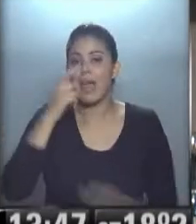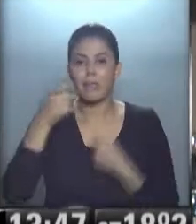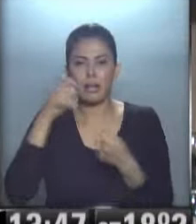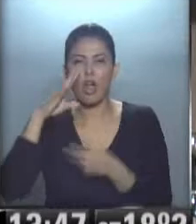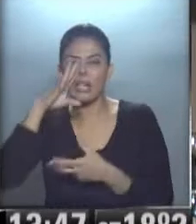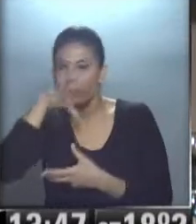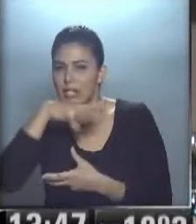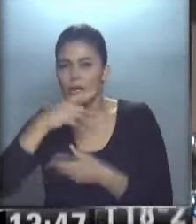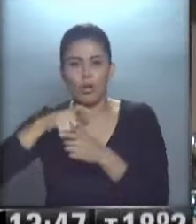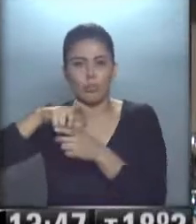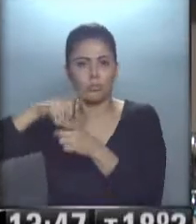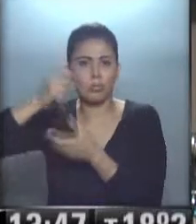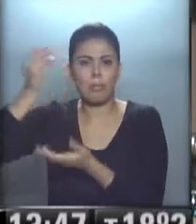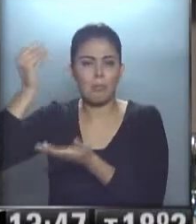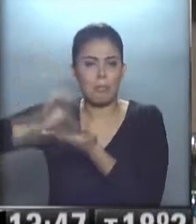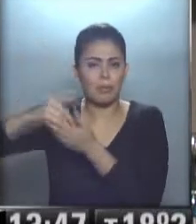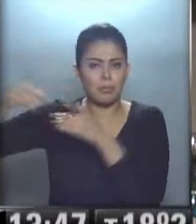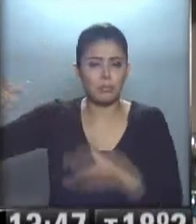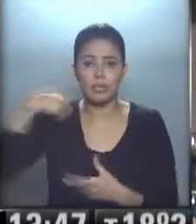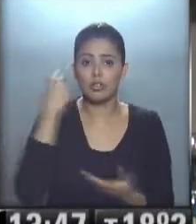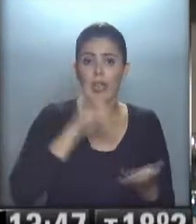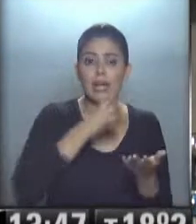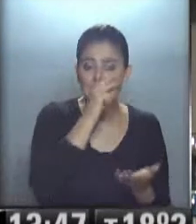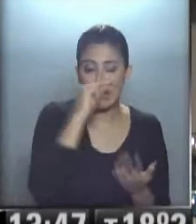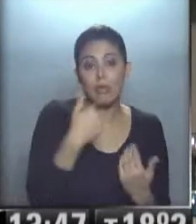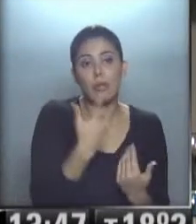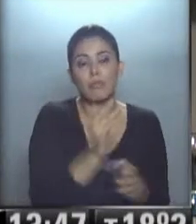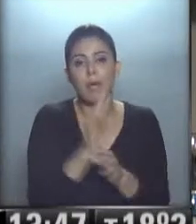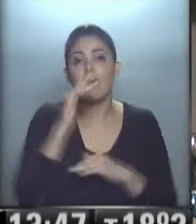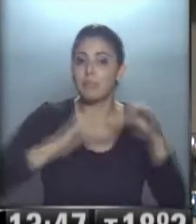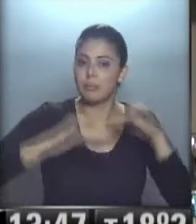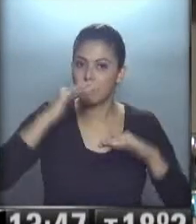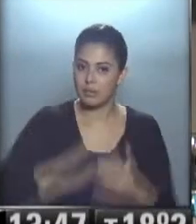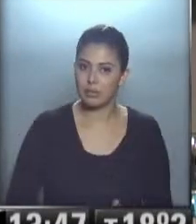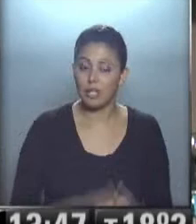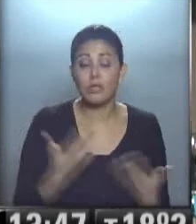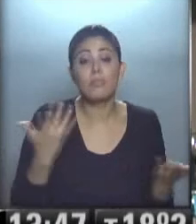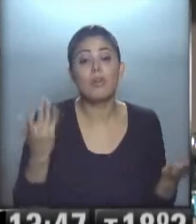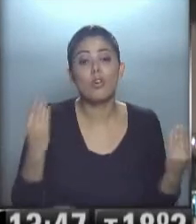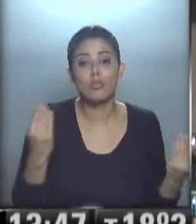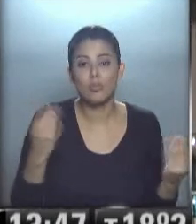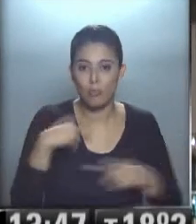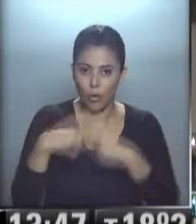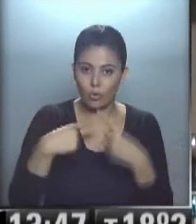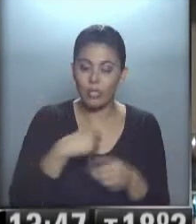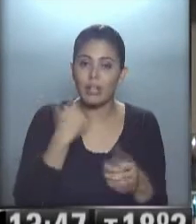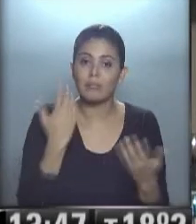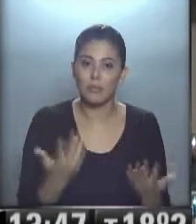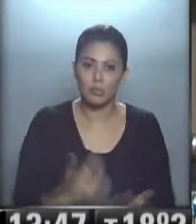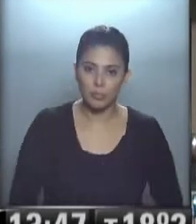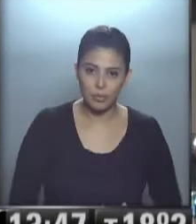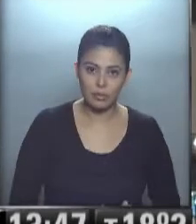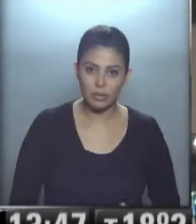grande y no nos deje impuestos con esto podríamos empezar a paliar la crisis así que vamos a ver cómo funciona pero evidentemente